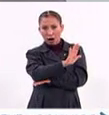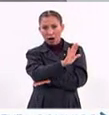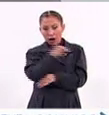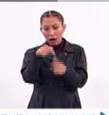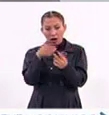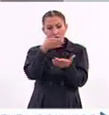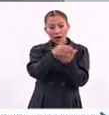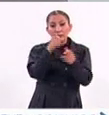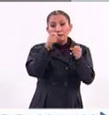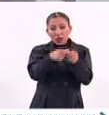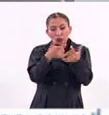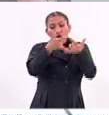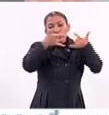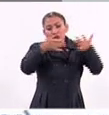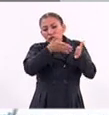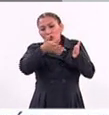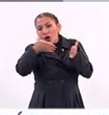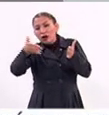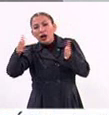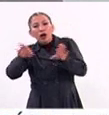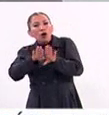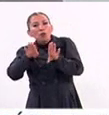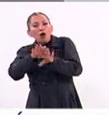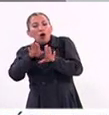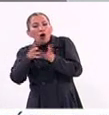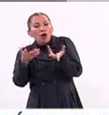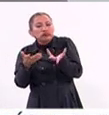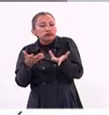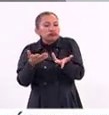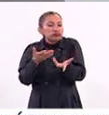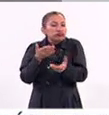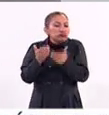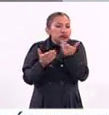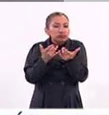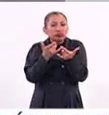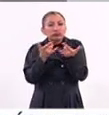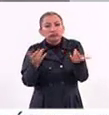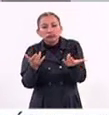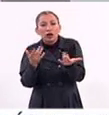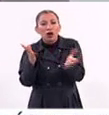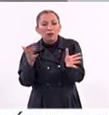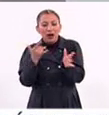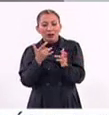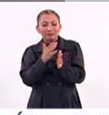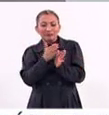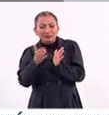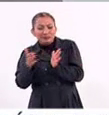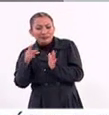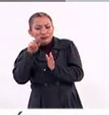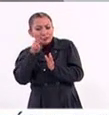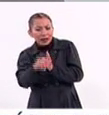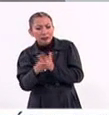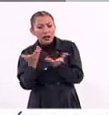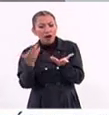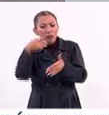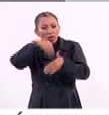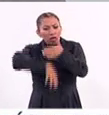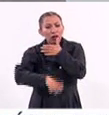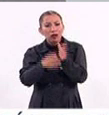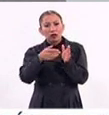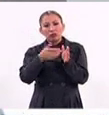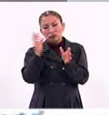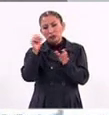tolteca y forma parte de toda una especie de cuento, no de cuento, o de una historia en donde se ve la